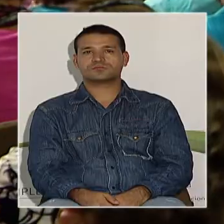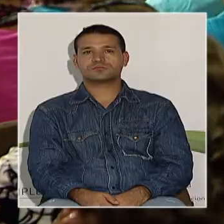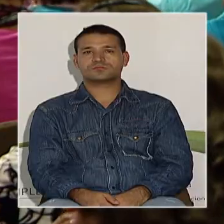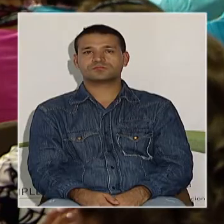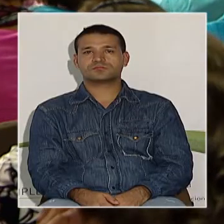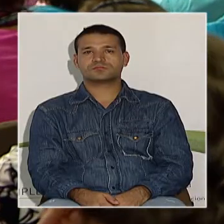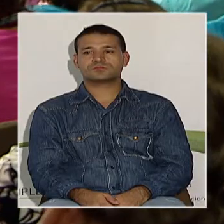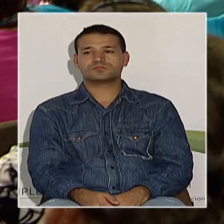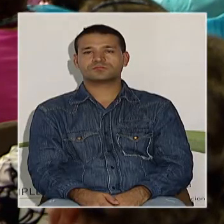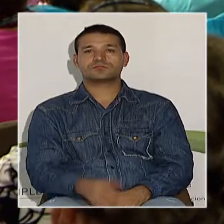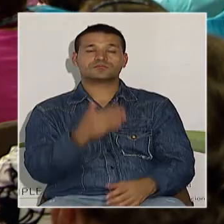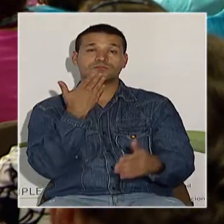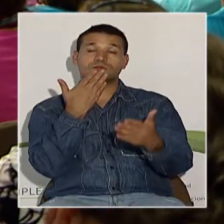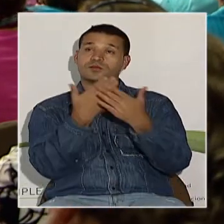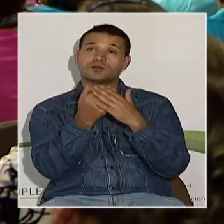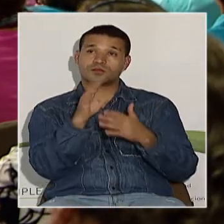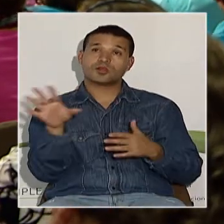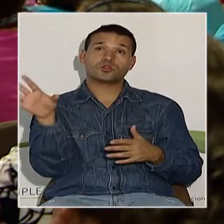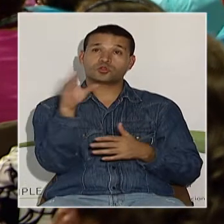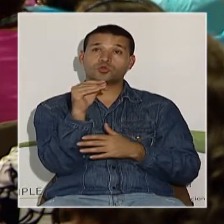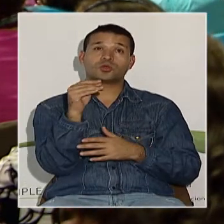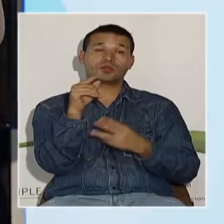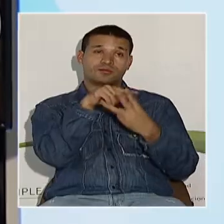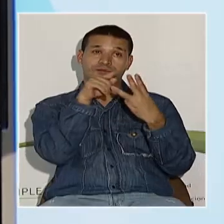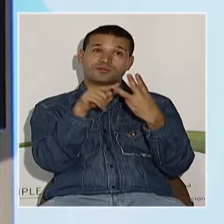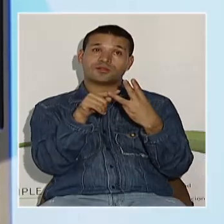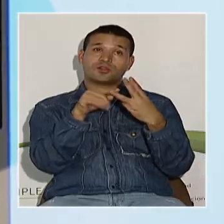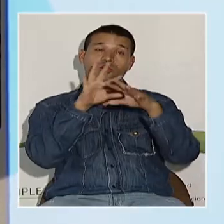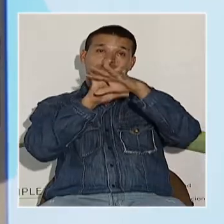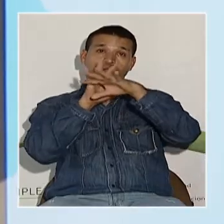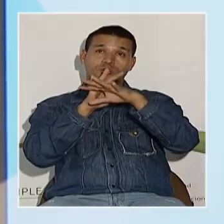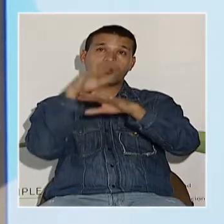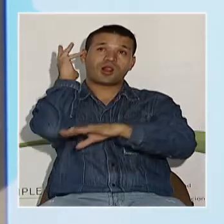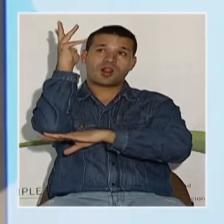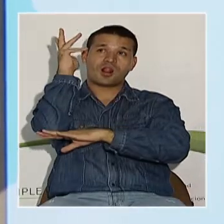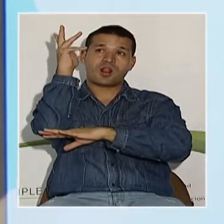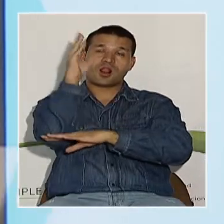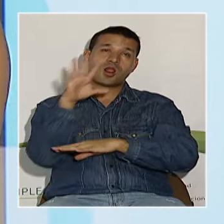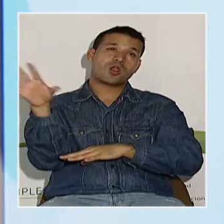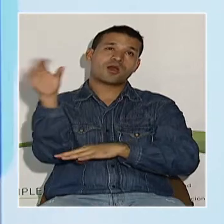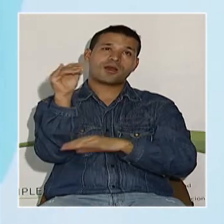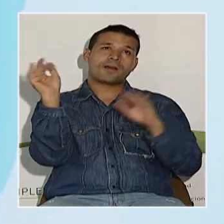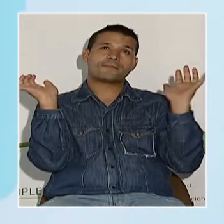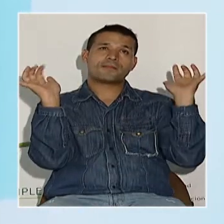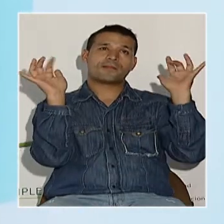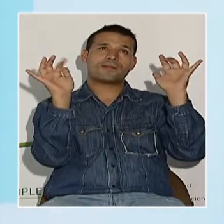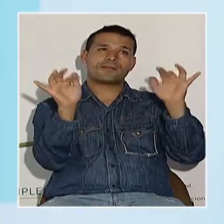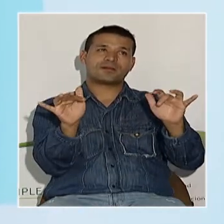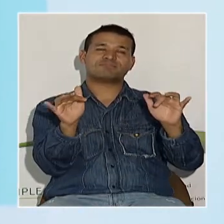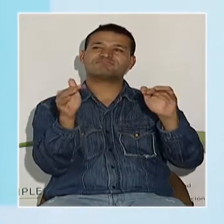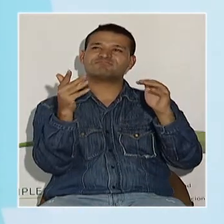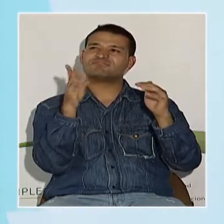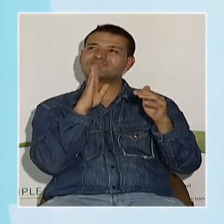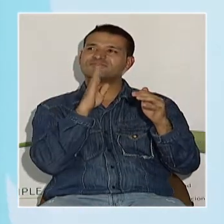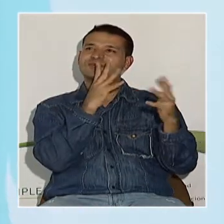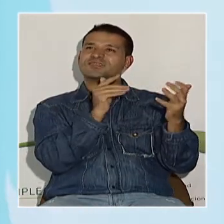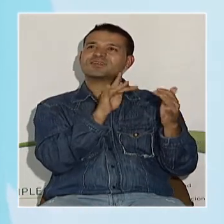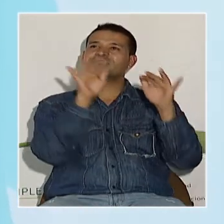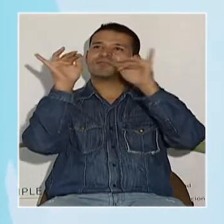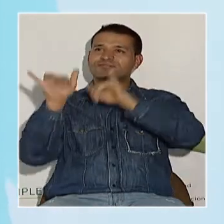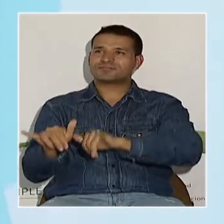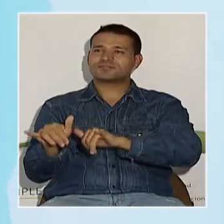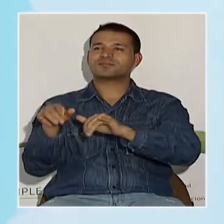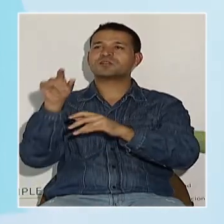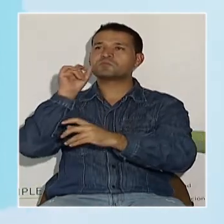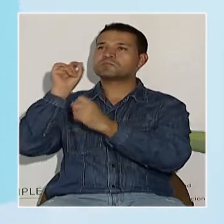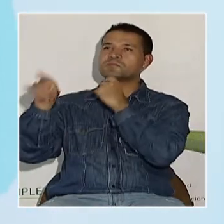Bueno, agradezco a todos los conferencistas y agradezco a ustedes su asistencia. Quienes quieran quedarse en este auditorio para hacer las